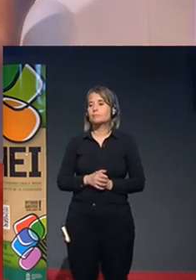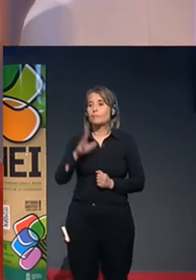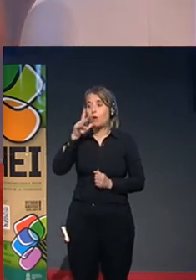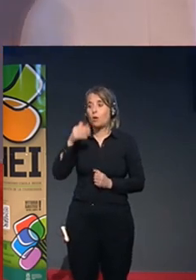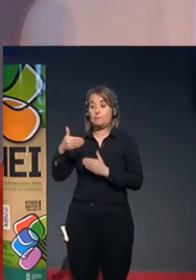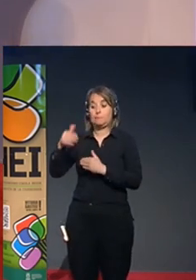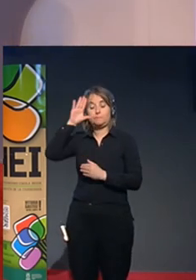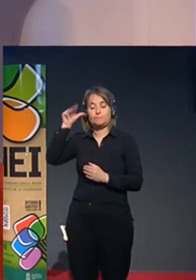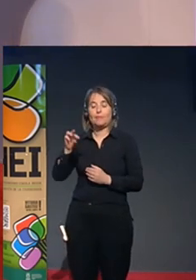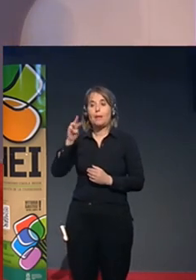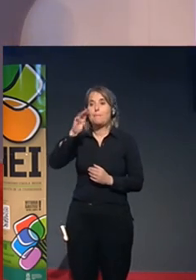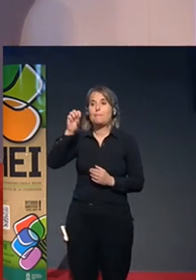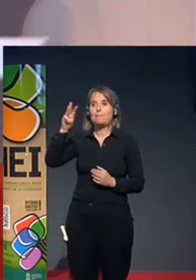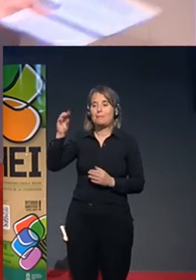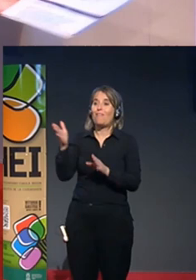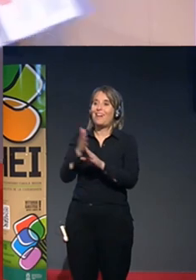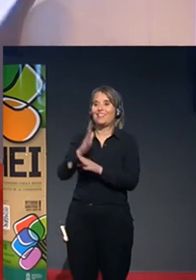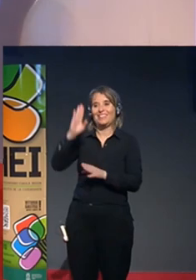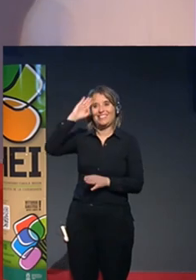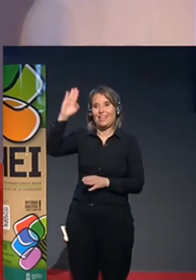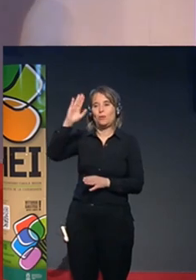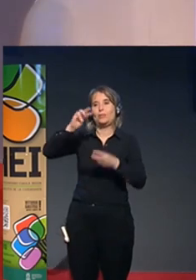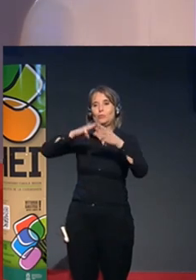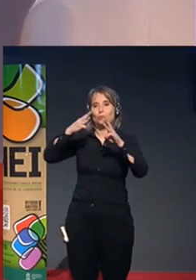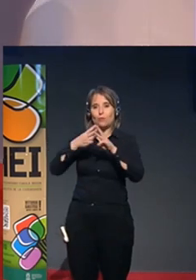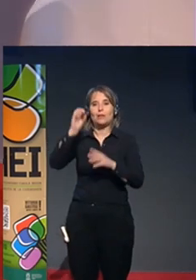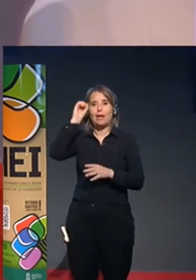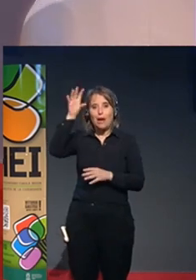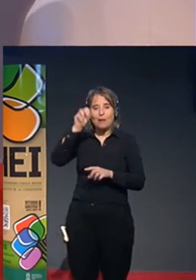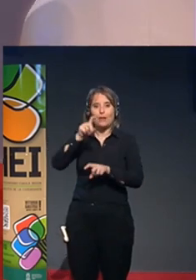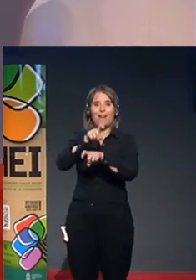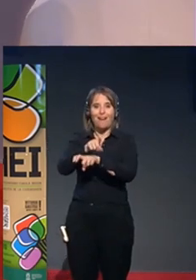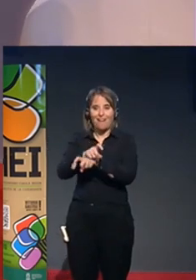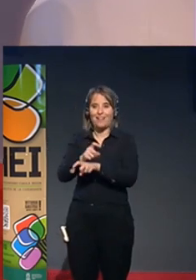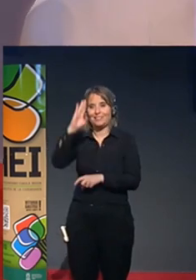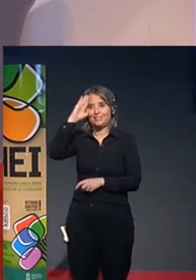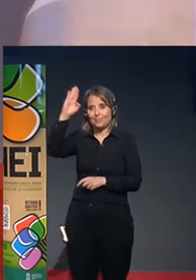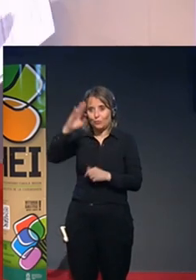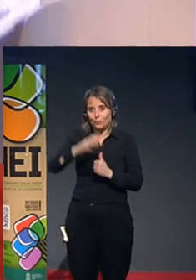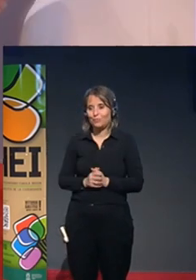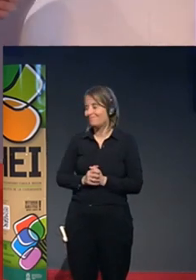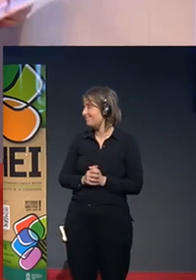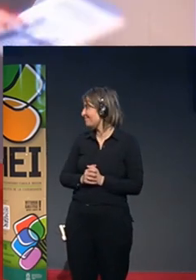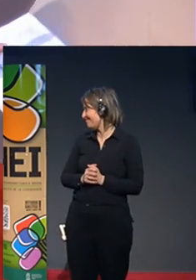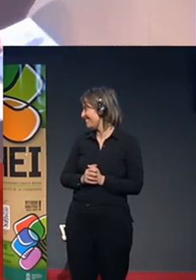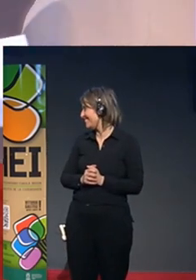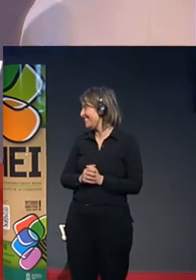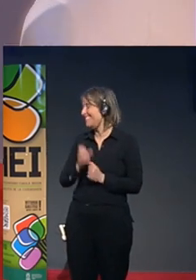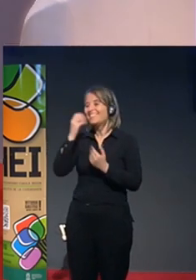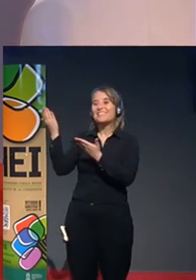tarjetitas bueno enseguida vamos a escuchar a esquinas Pero antes capítulo de Saludos saludamos a la gente de ecal gorra a Mariola